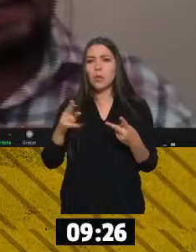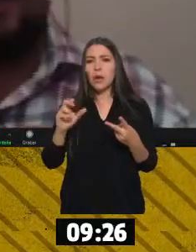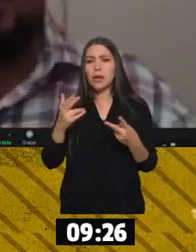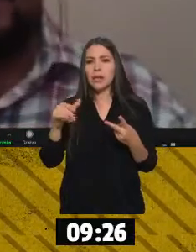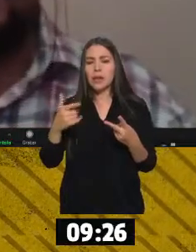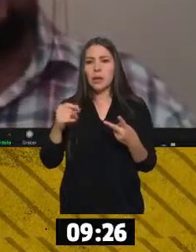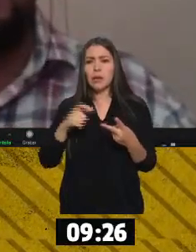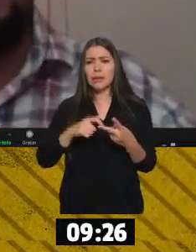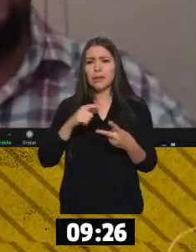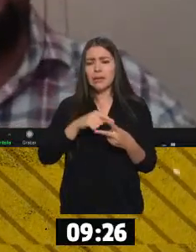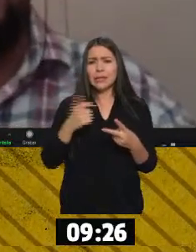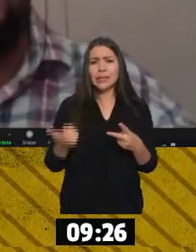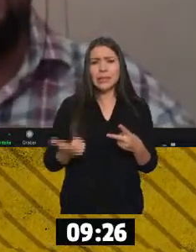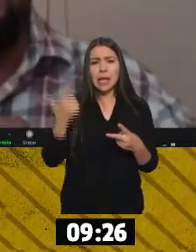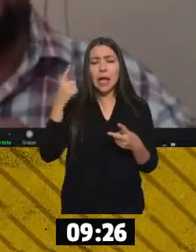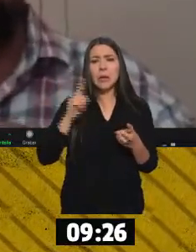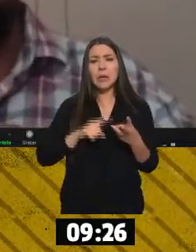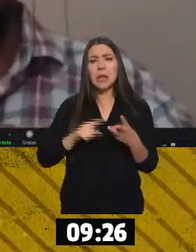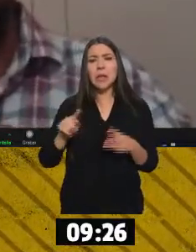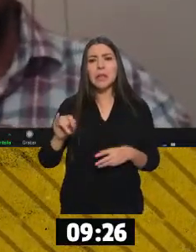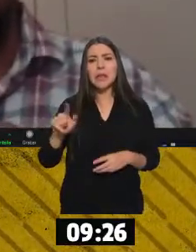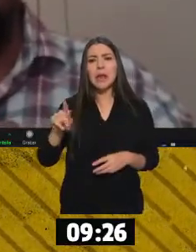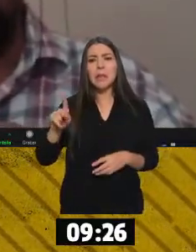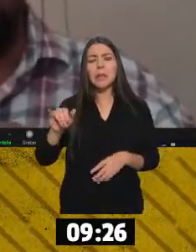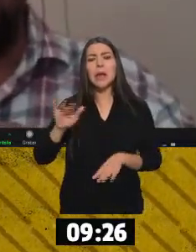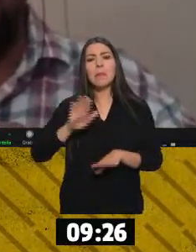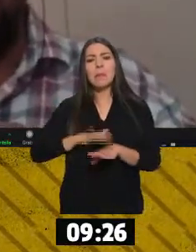en las nubes, y entonces la tilapia es